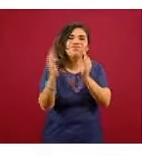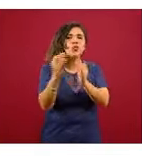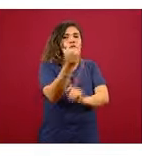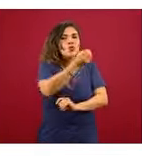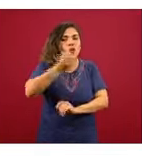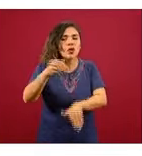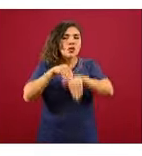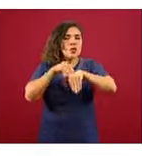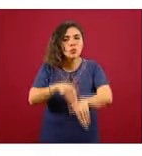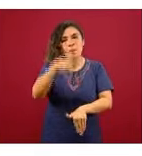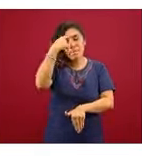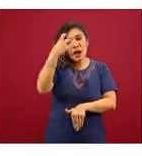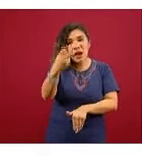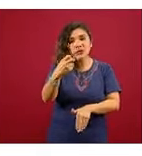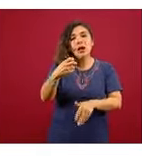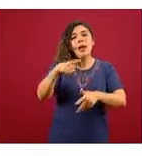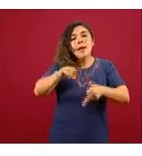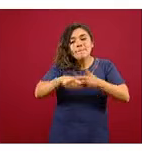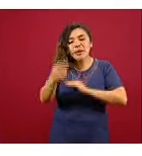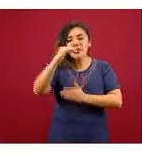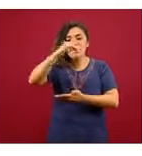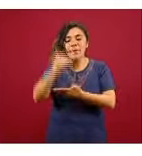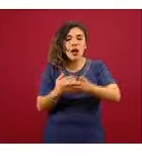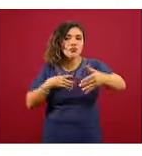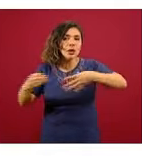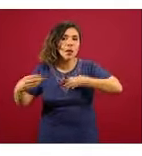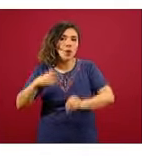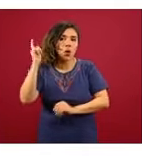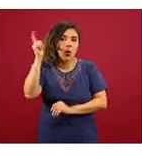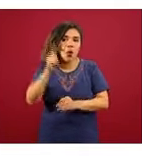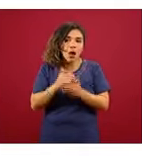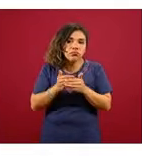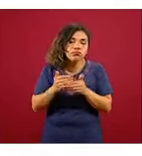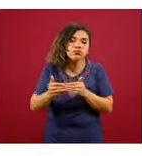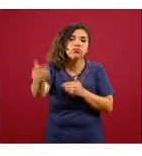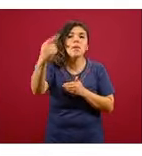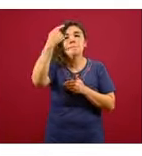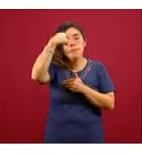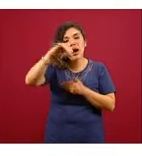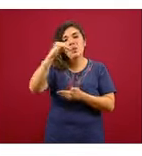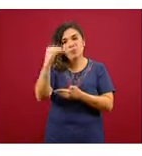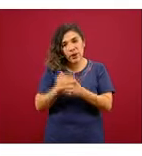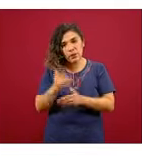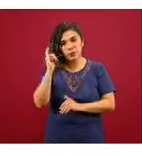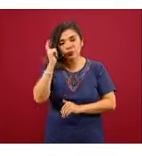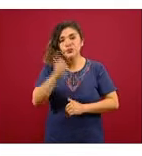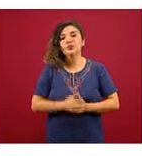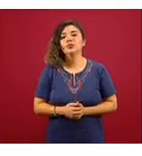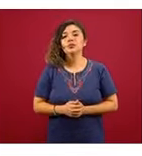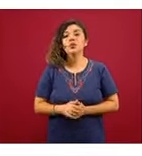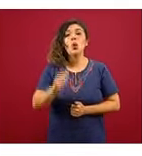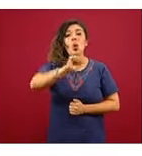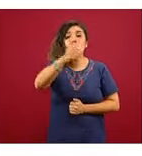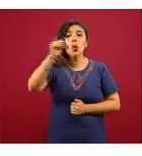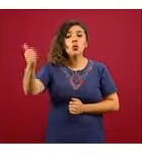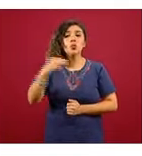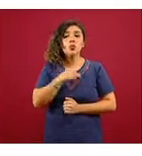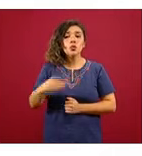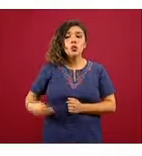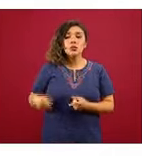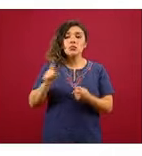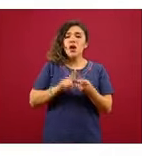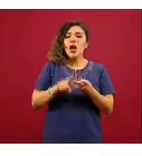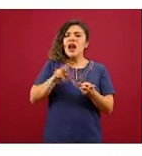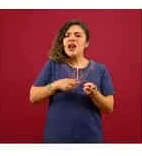medidas necesarias para que estas tendencias puedan llegar a una estabilidad y posteriormente puedan empezar a bajar. Otros municipios como serían